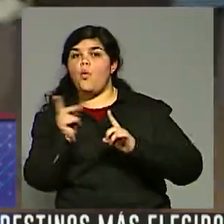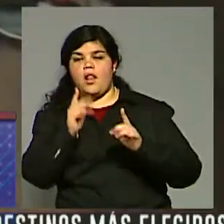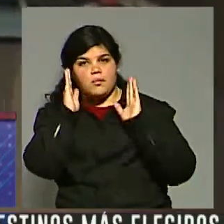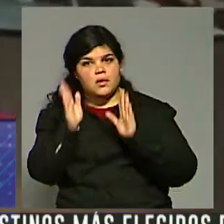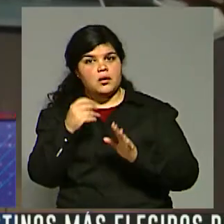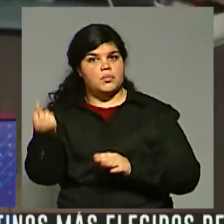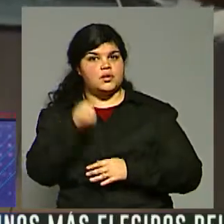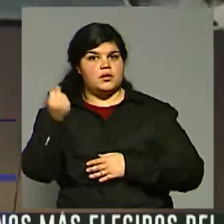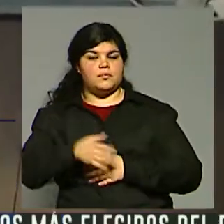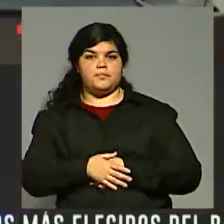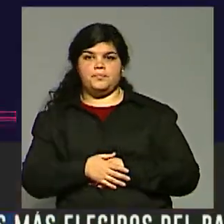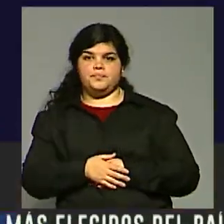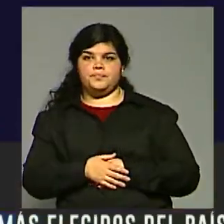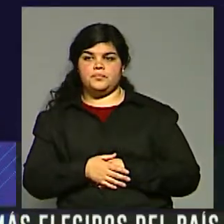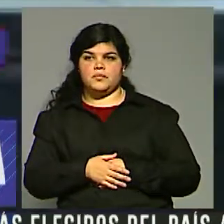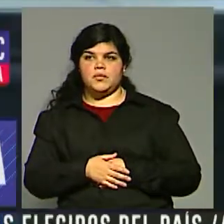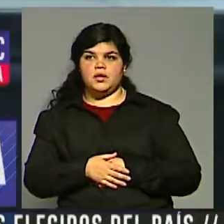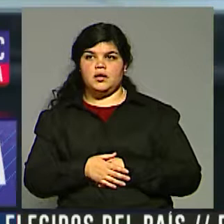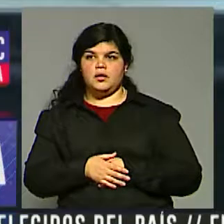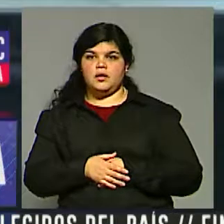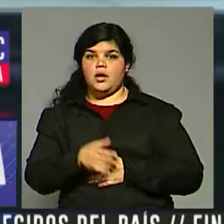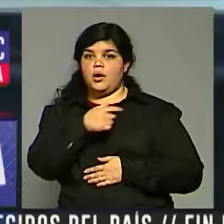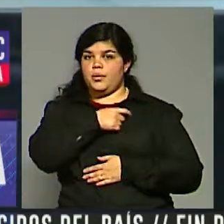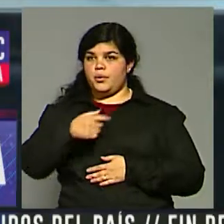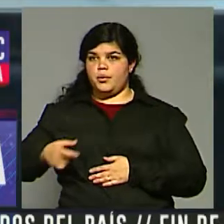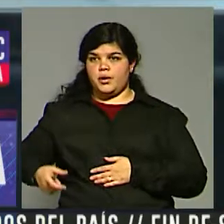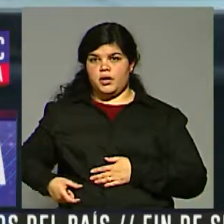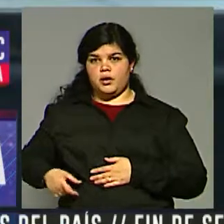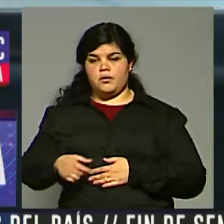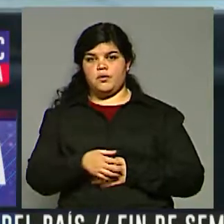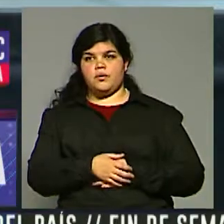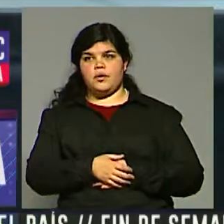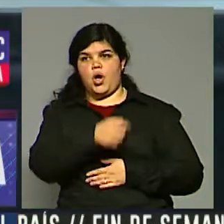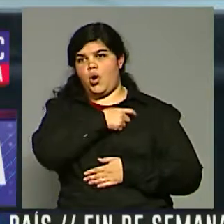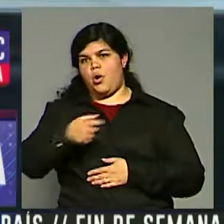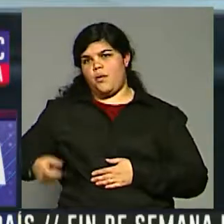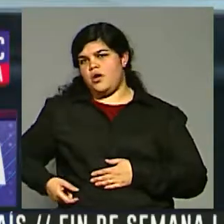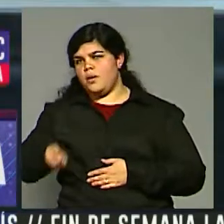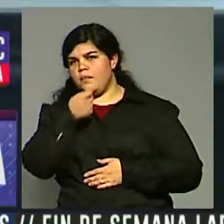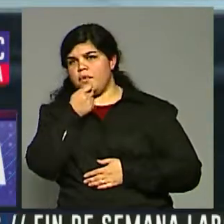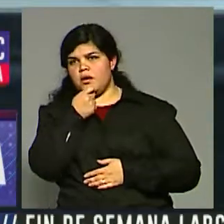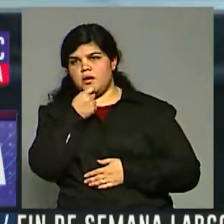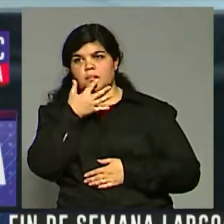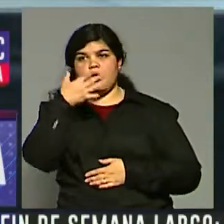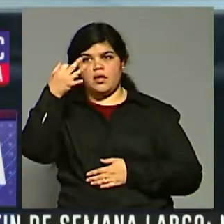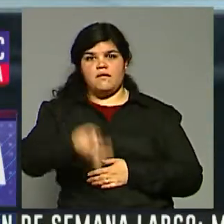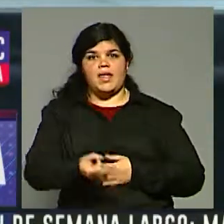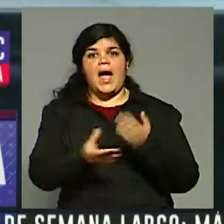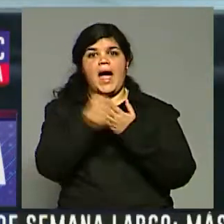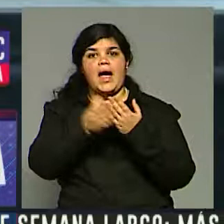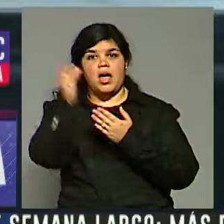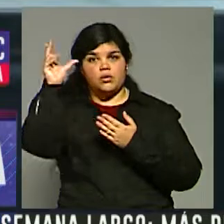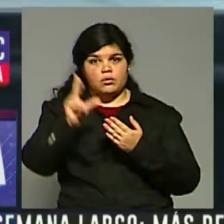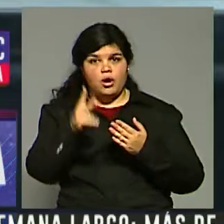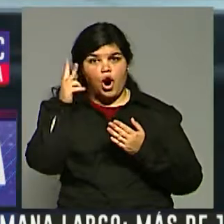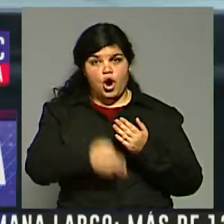atención. Si el gobierno comienza o suponemos que el gobierno realmente realiza un descenso en el gasto, seguramente